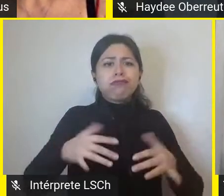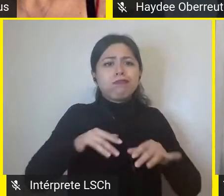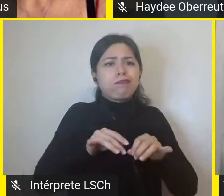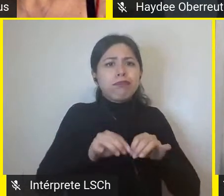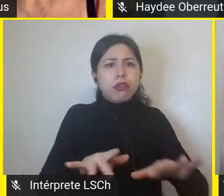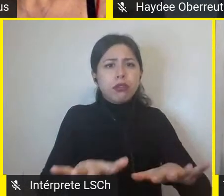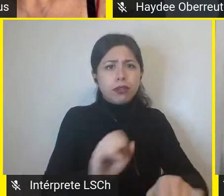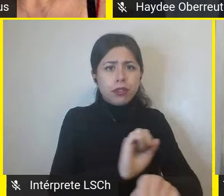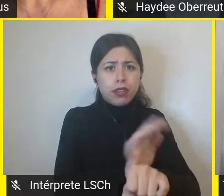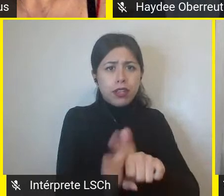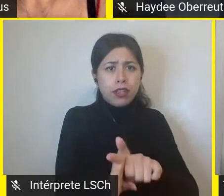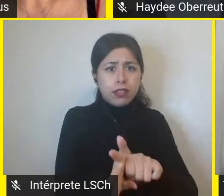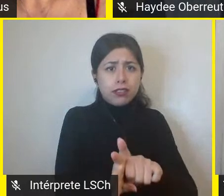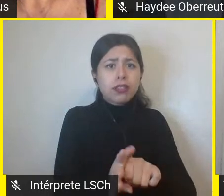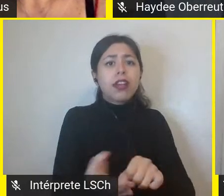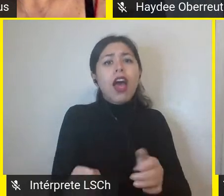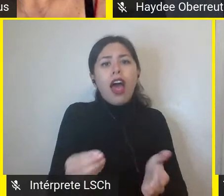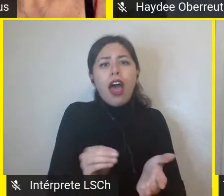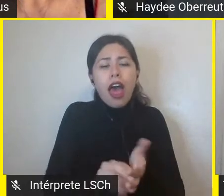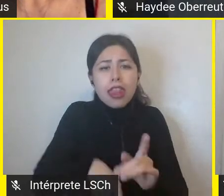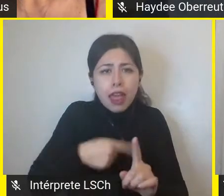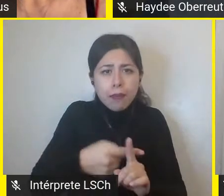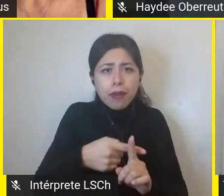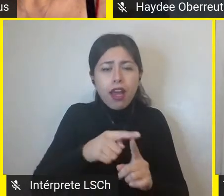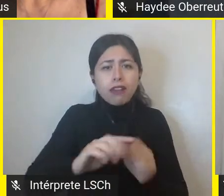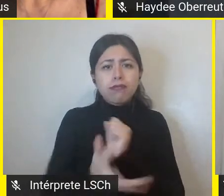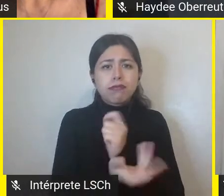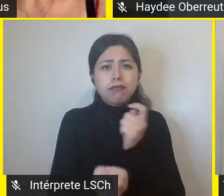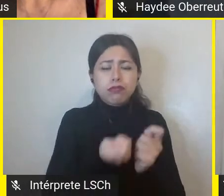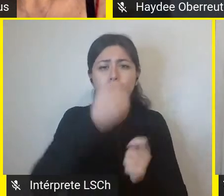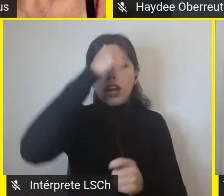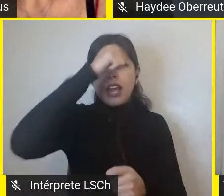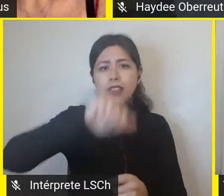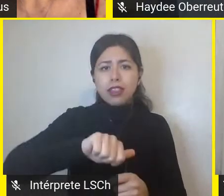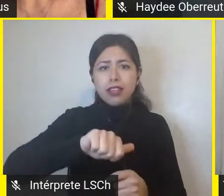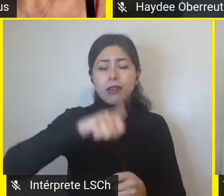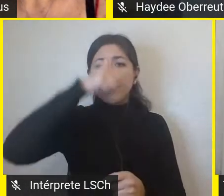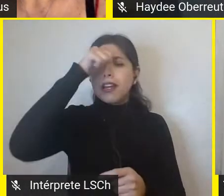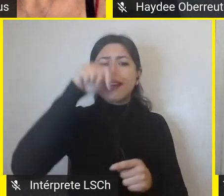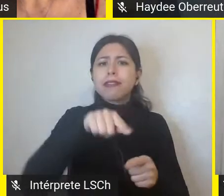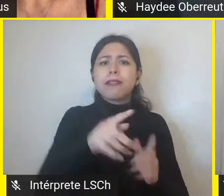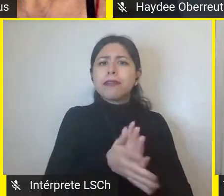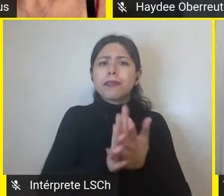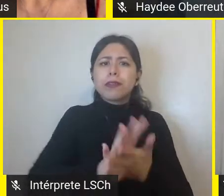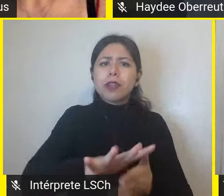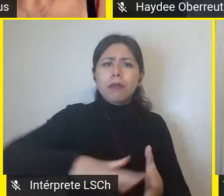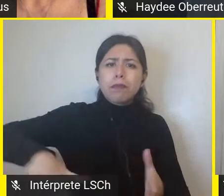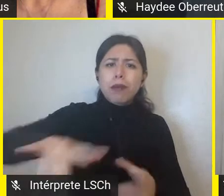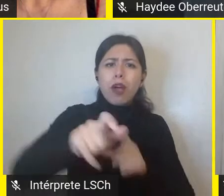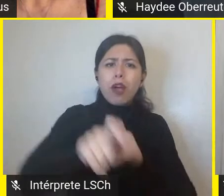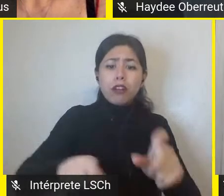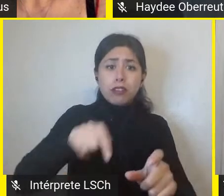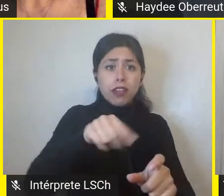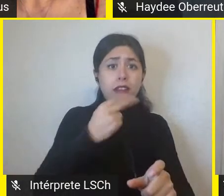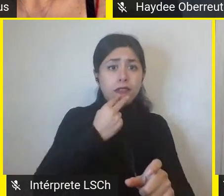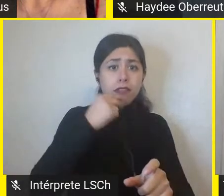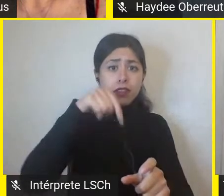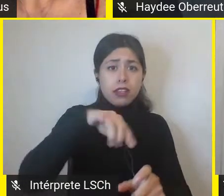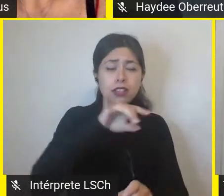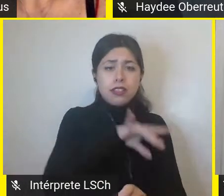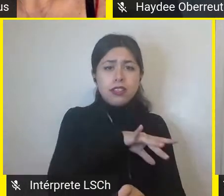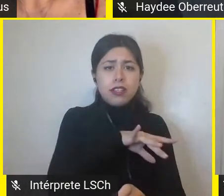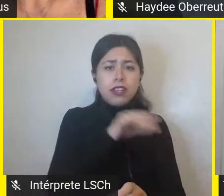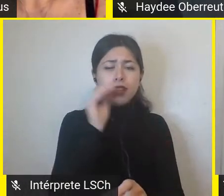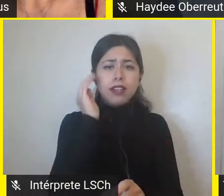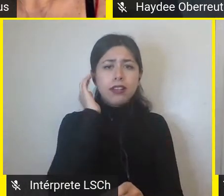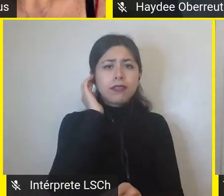la pandemia económica y el castigo a toda una población de gente que vive en Chile, chilenos y